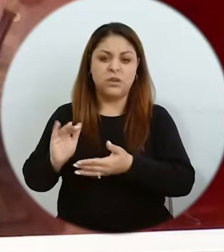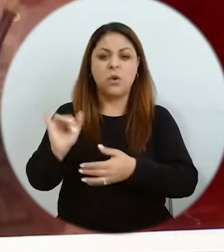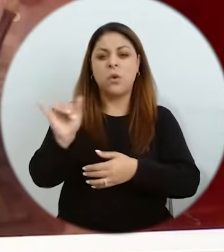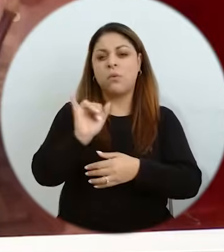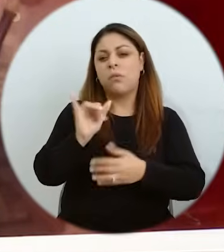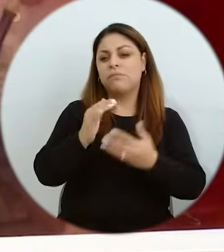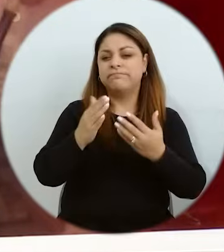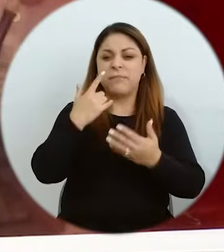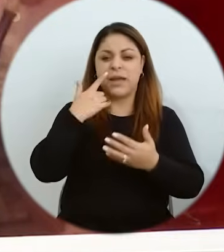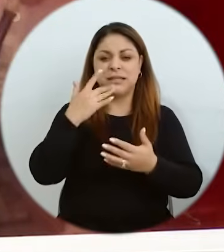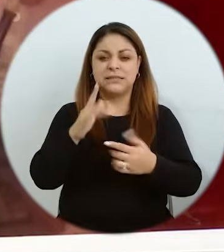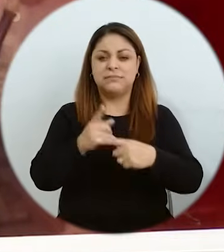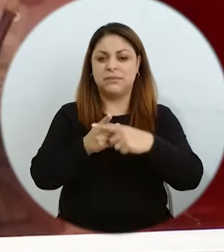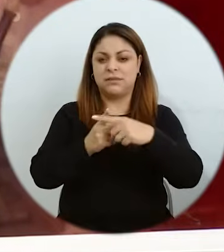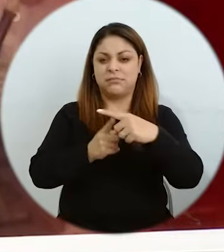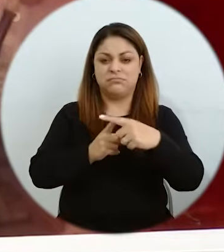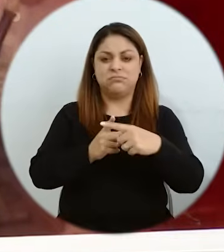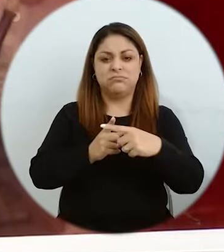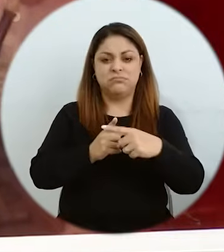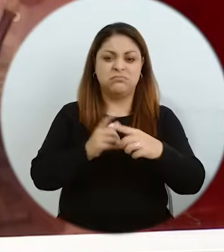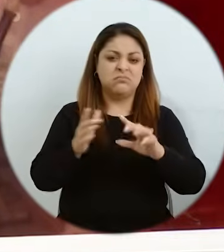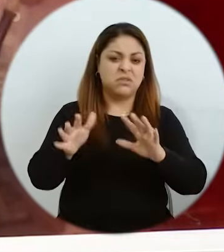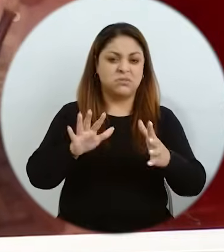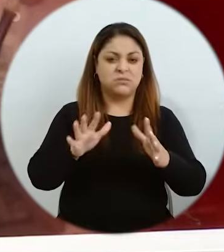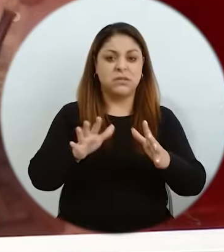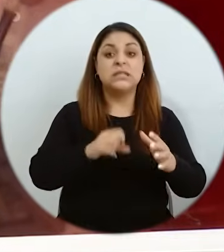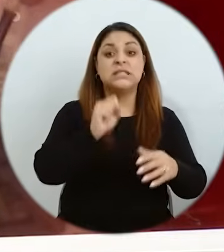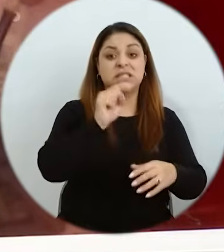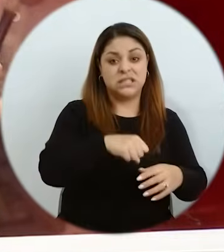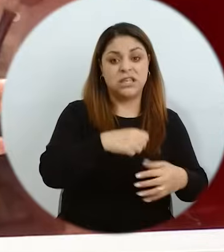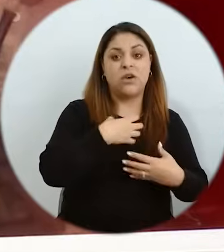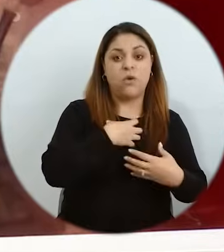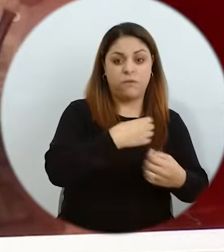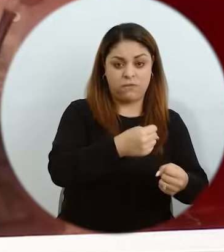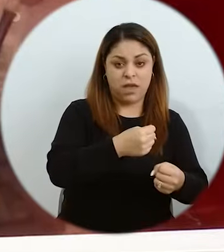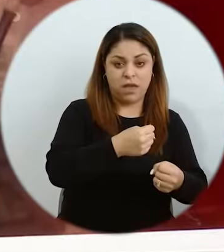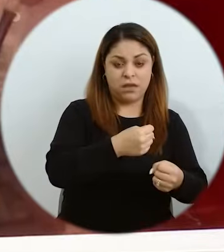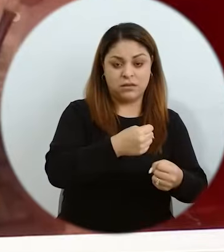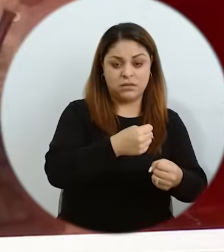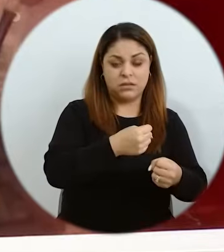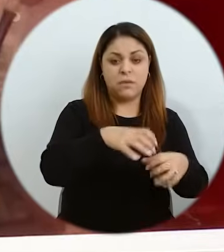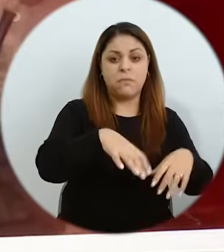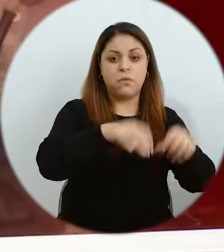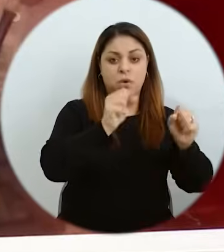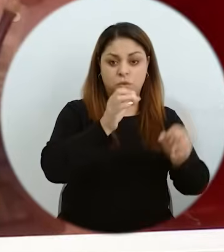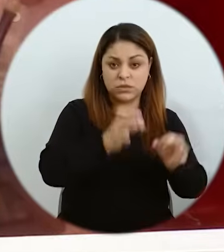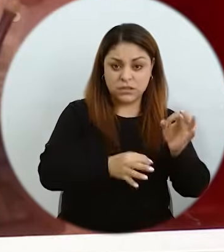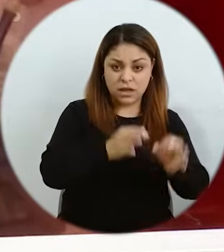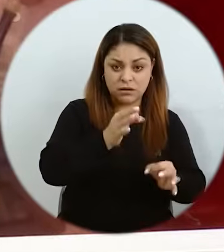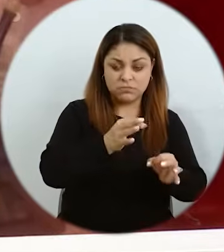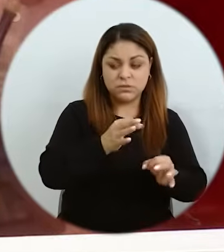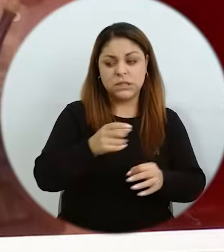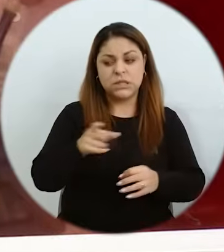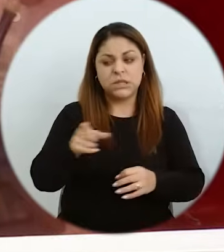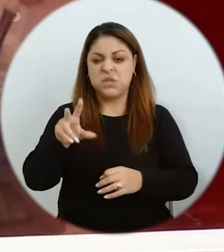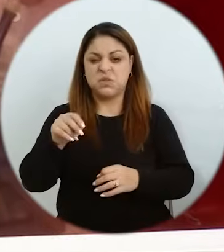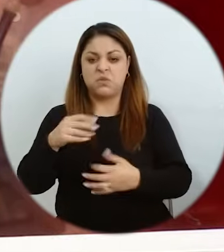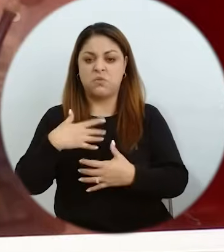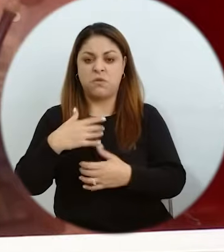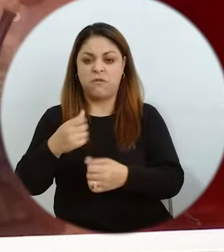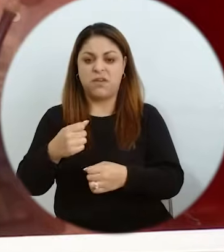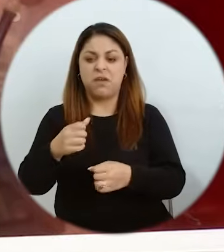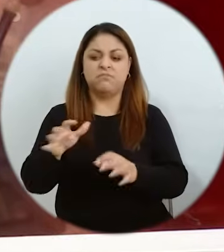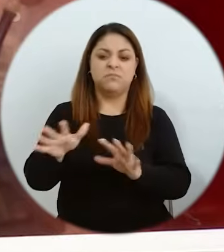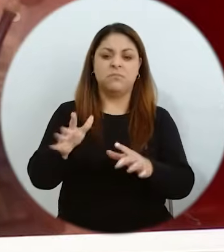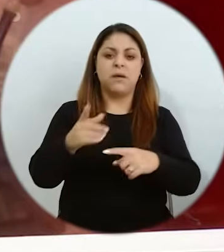¿verdad? Para redondear los números entre los que sí confían en la institución y los que no confían. Sin